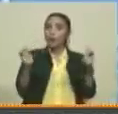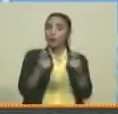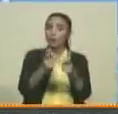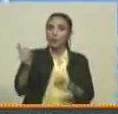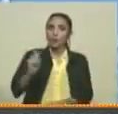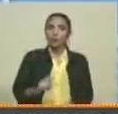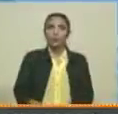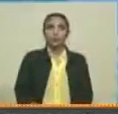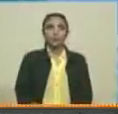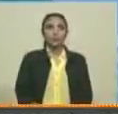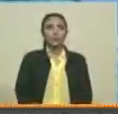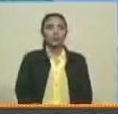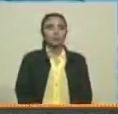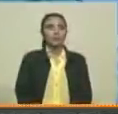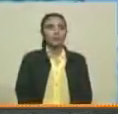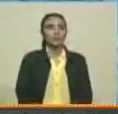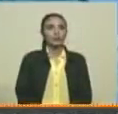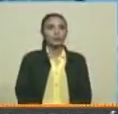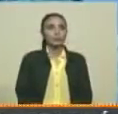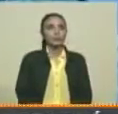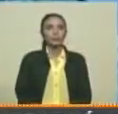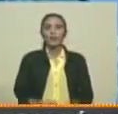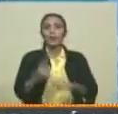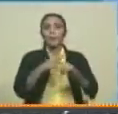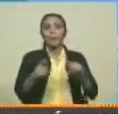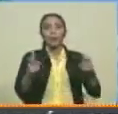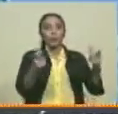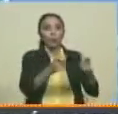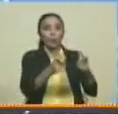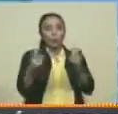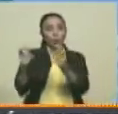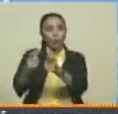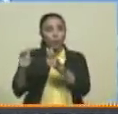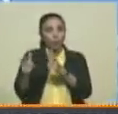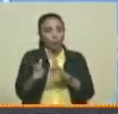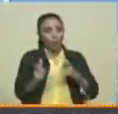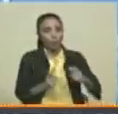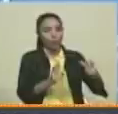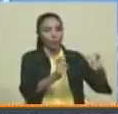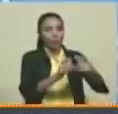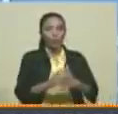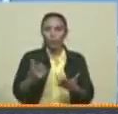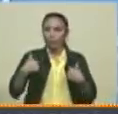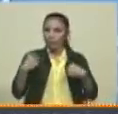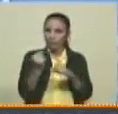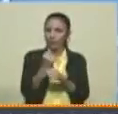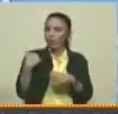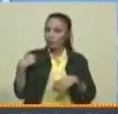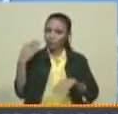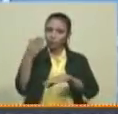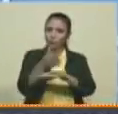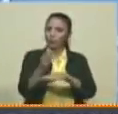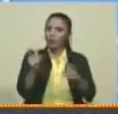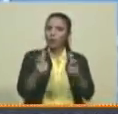mensual. Pero todas las reuniones de trabajo que ustedes me propongan, yo voy.